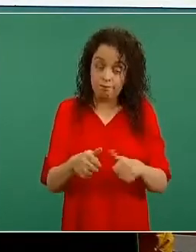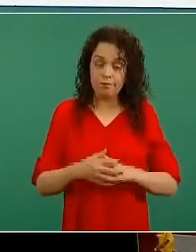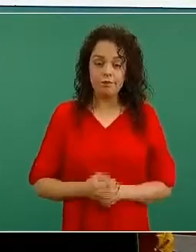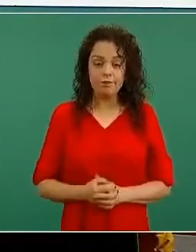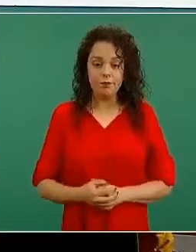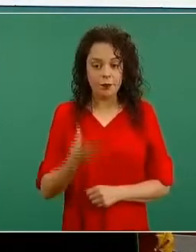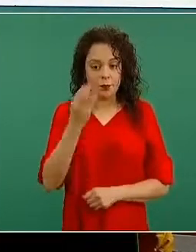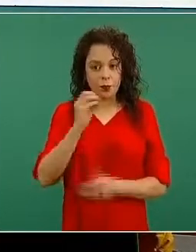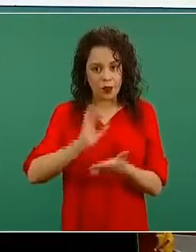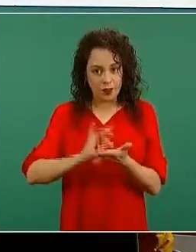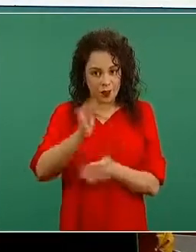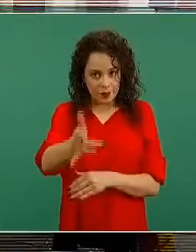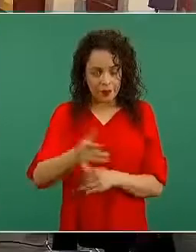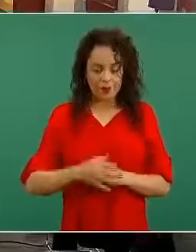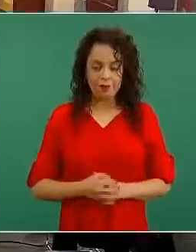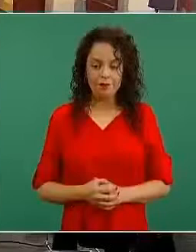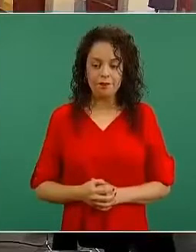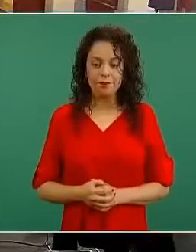Muchas gracias.